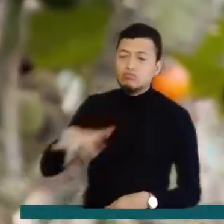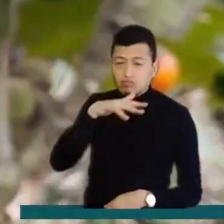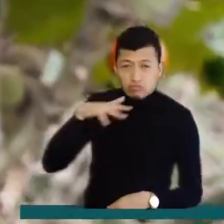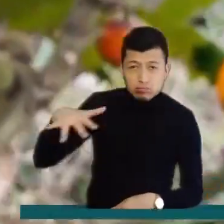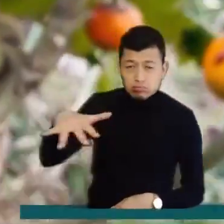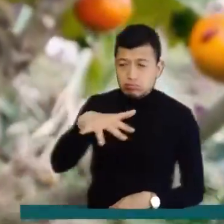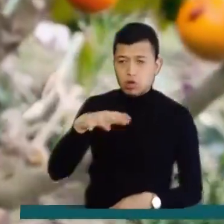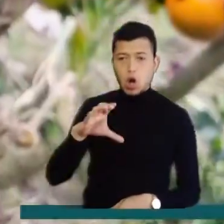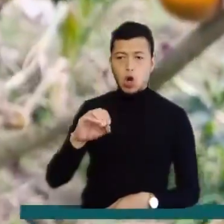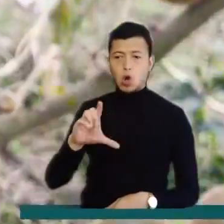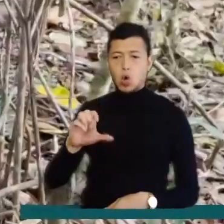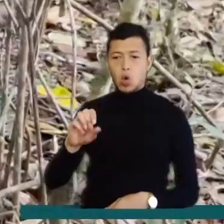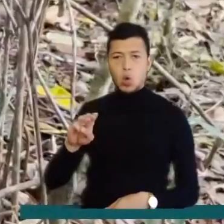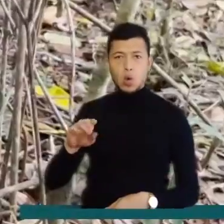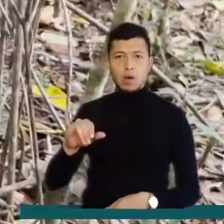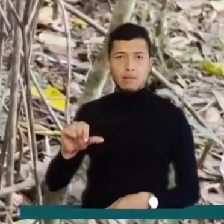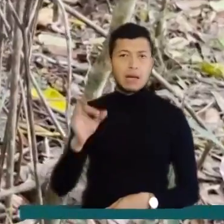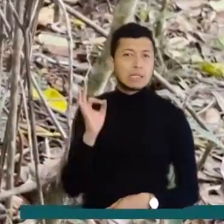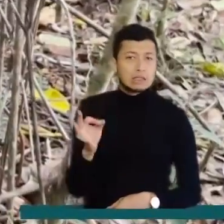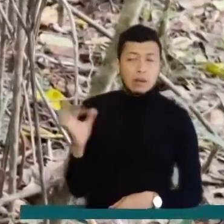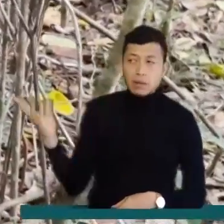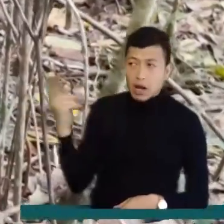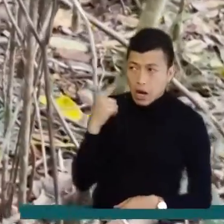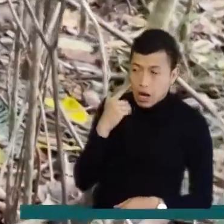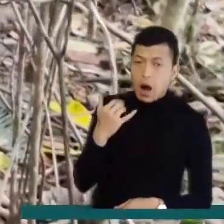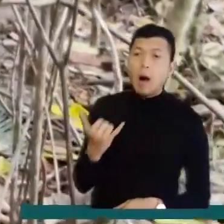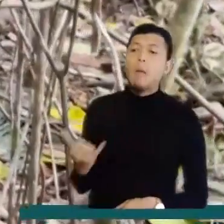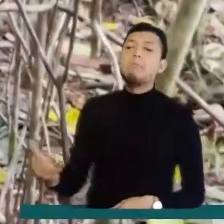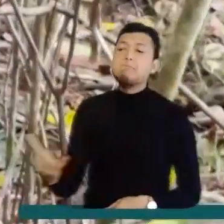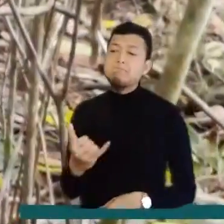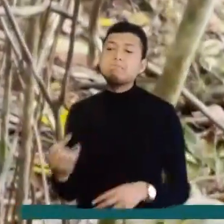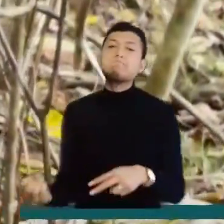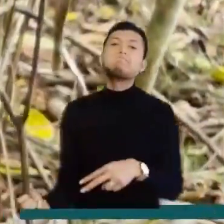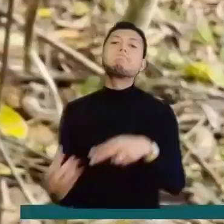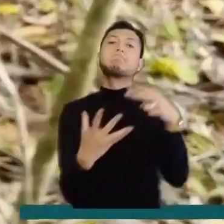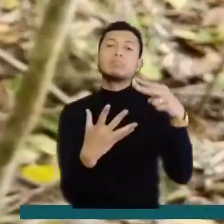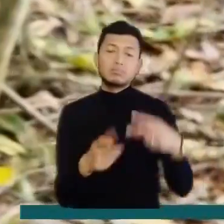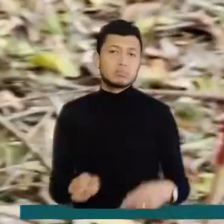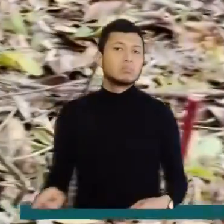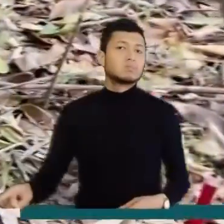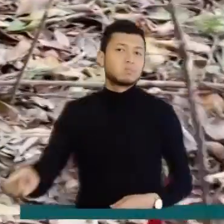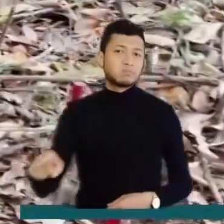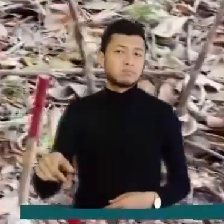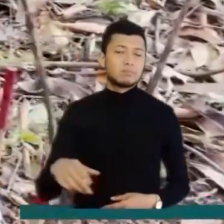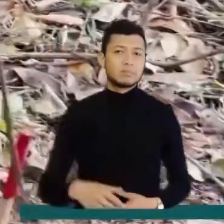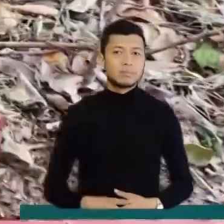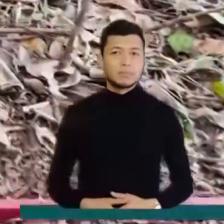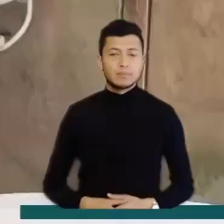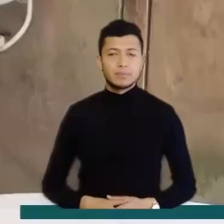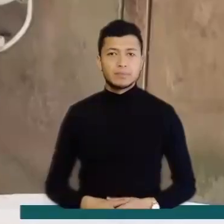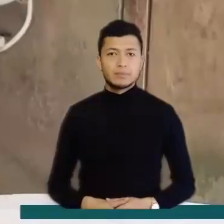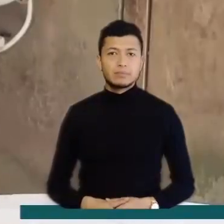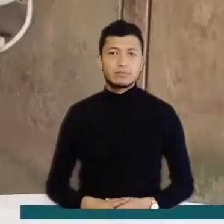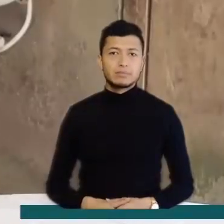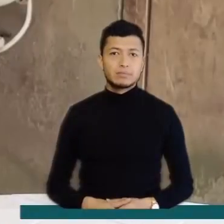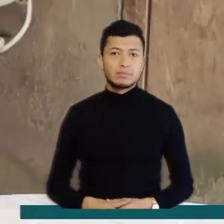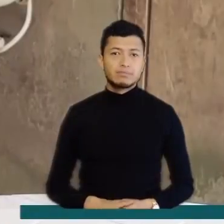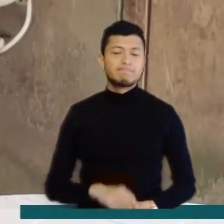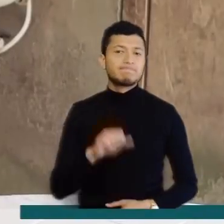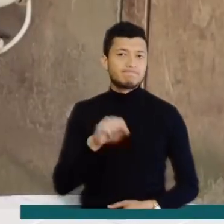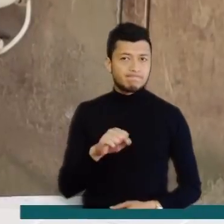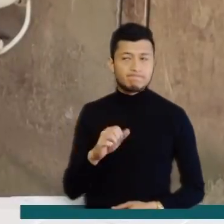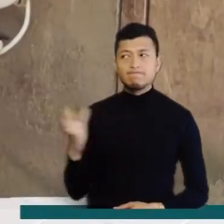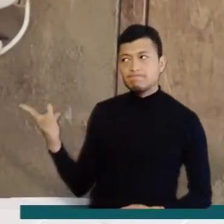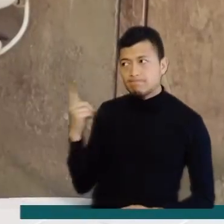zona rural de Colombia, Huila, y siempre ha oído sobre la presencia de minas antipersonal en el sector. Pues sí,